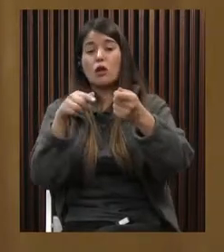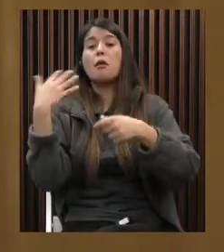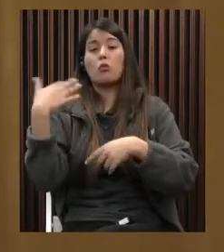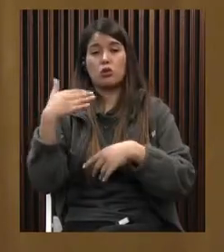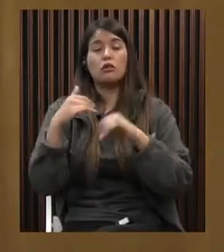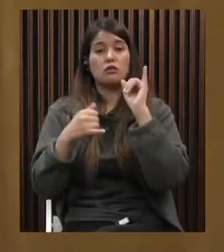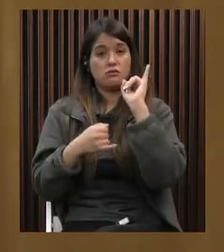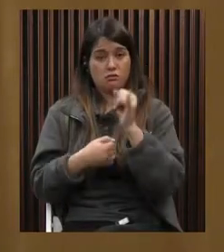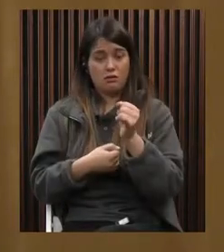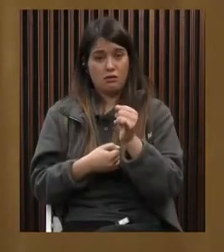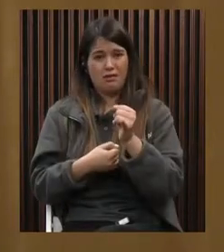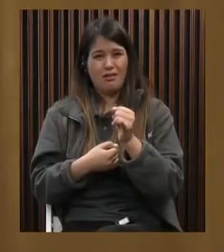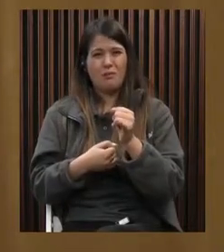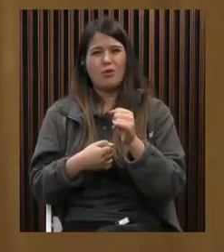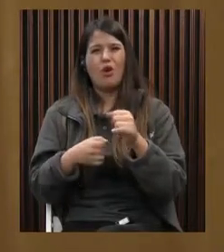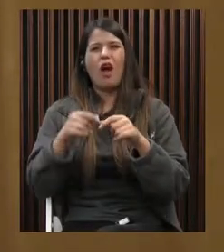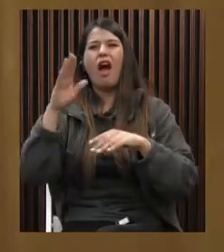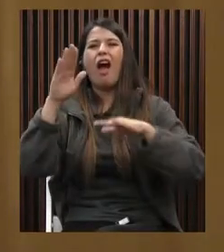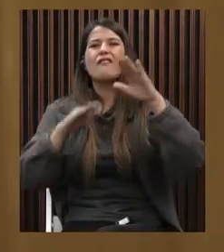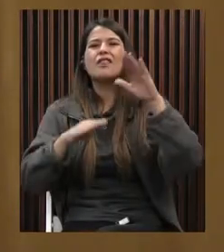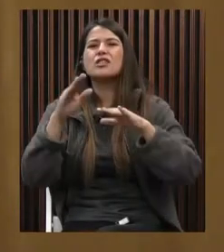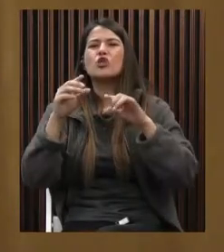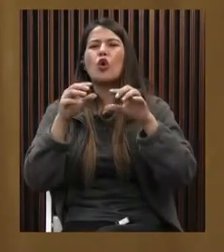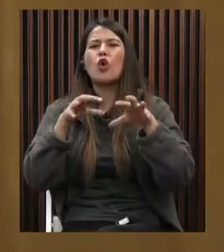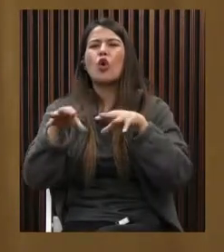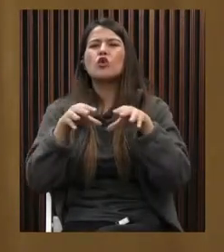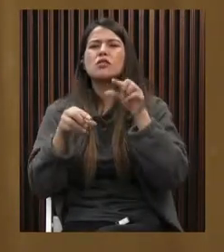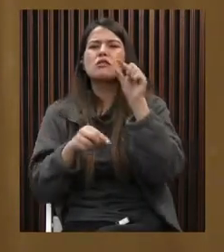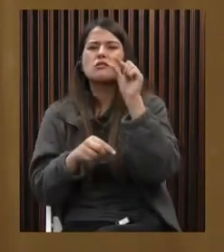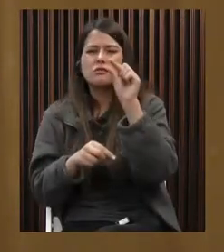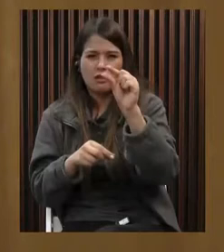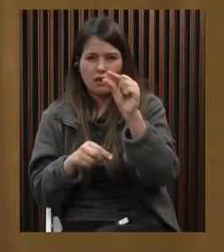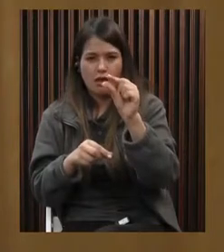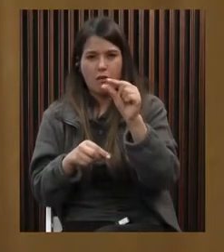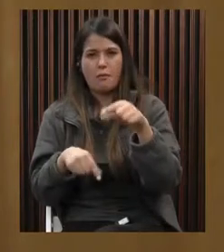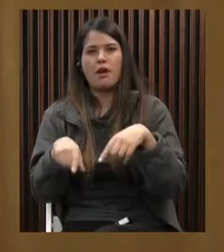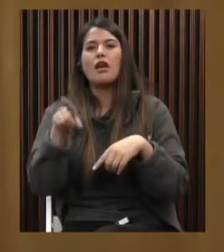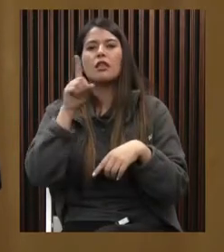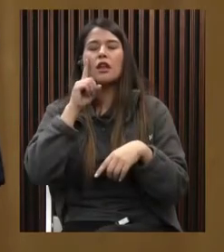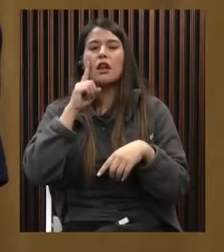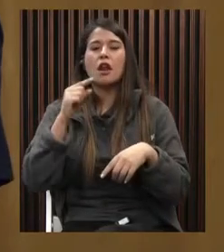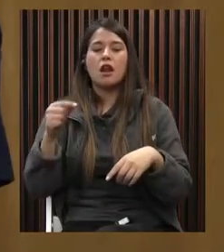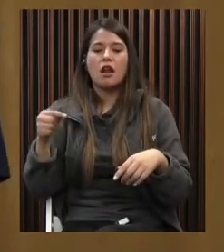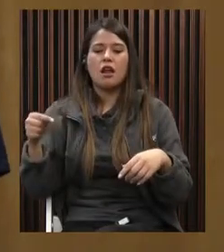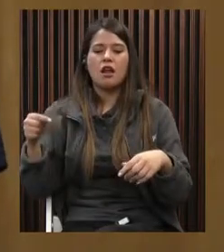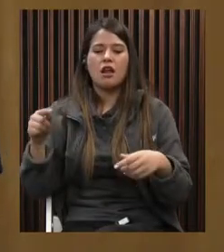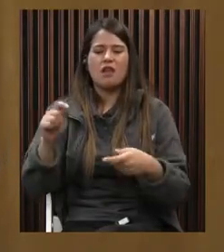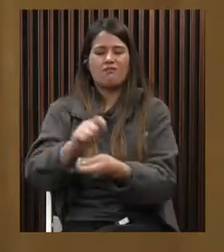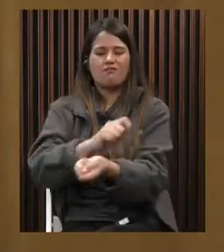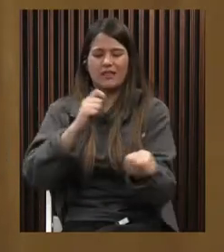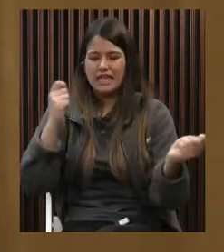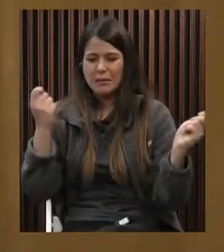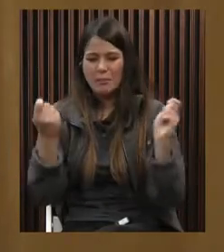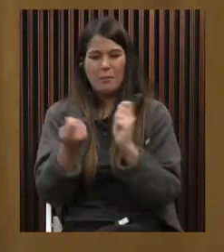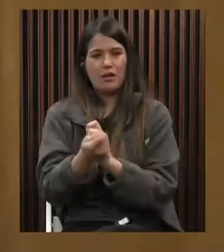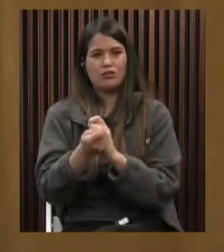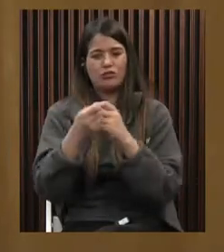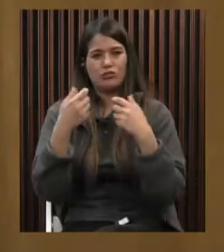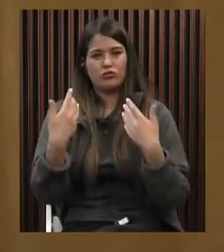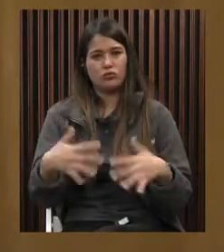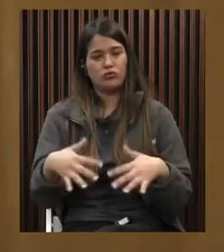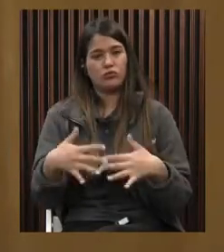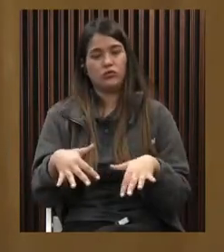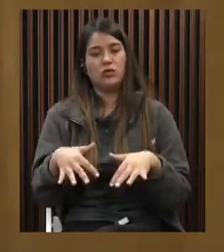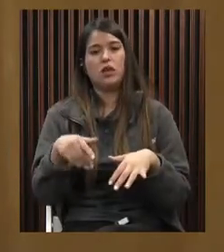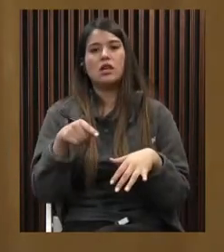veces, cierto, son cosas pequeñas las que podemos hacer para tener un tremendo impacto, particularmente si lo piensas de